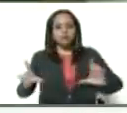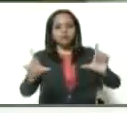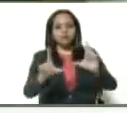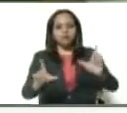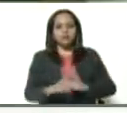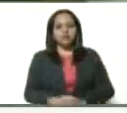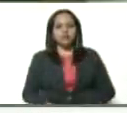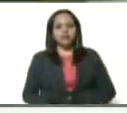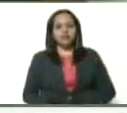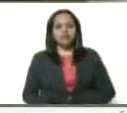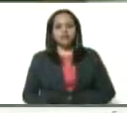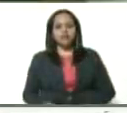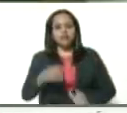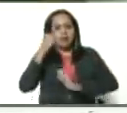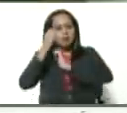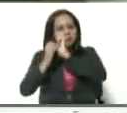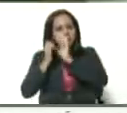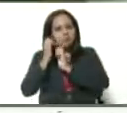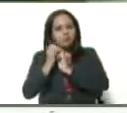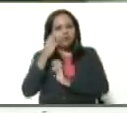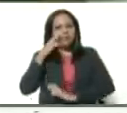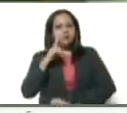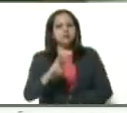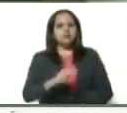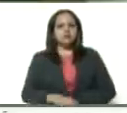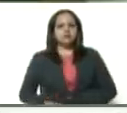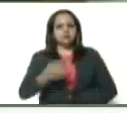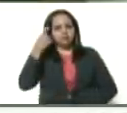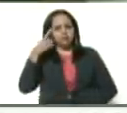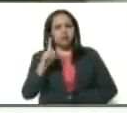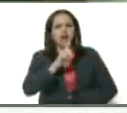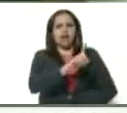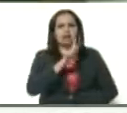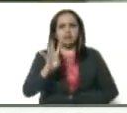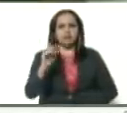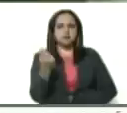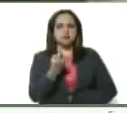9 ya. Creo que dura 14 capítulos.